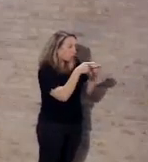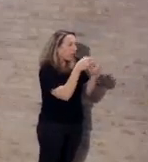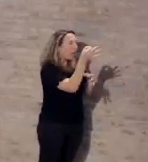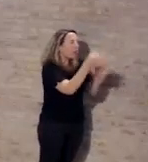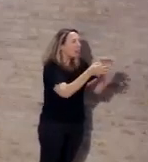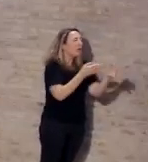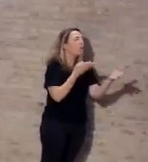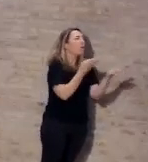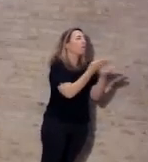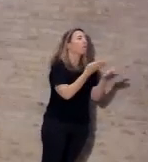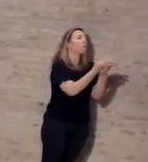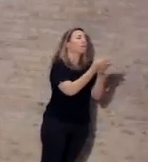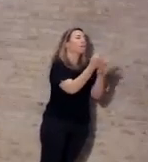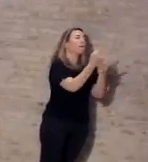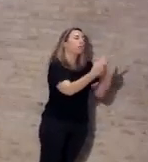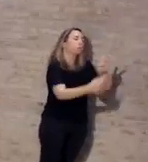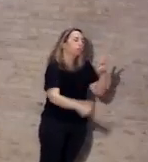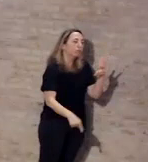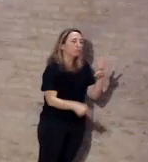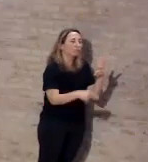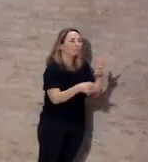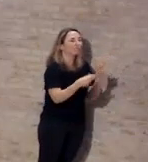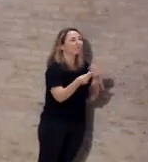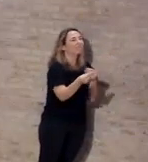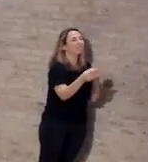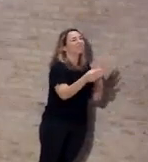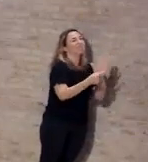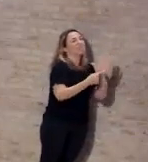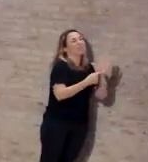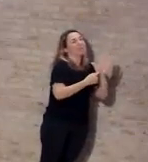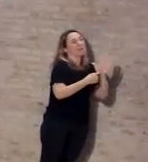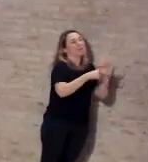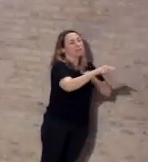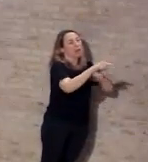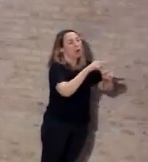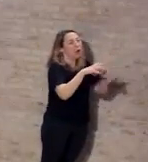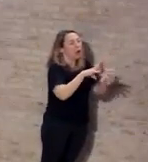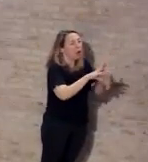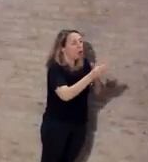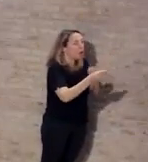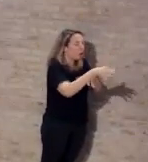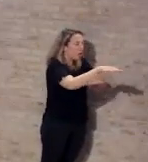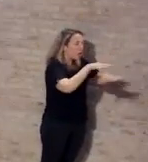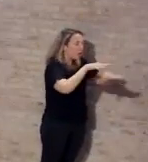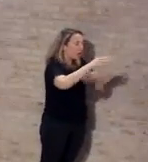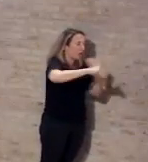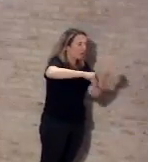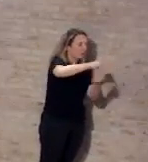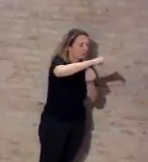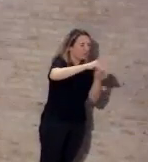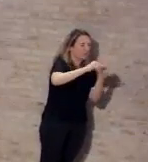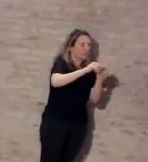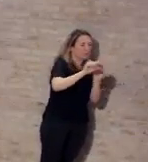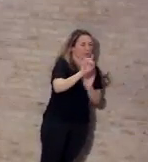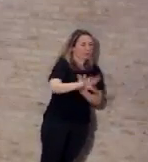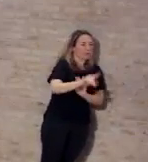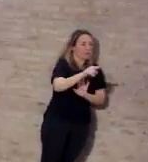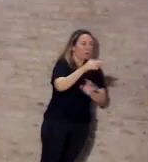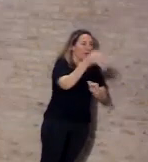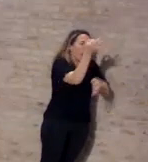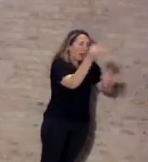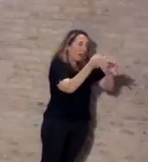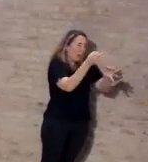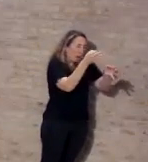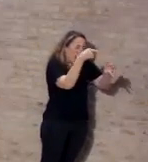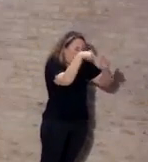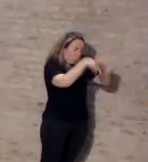pedimos un montón de cosas de la justicia y en realidad la justicia se va a limitar a una medida ordenar un poco a ver cómo la situación de familia porque también es para lo